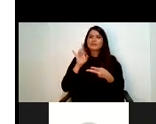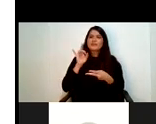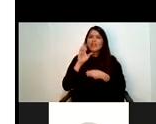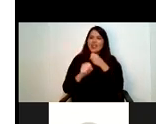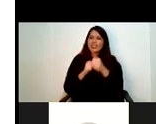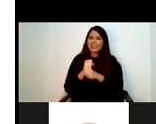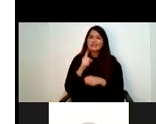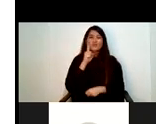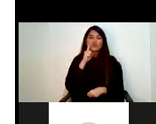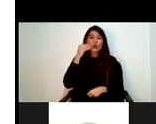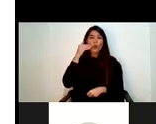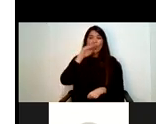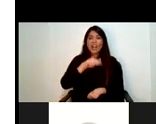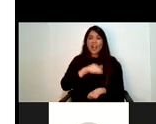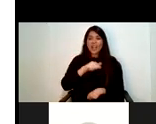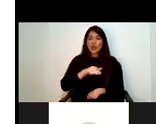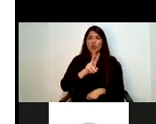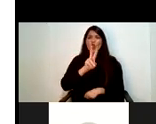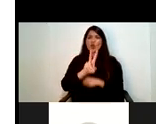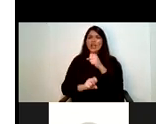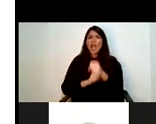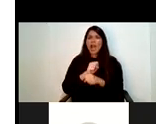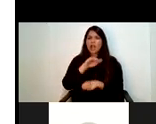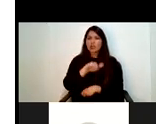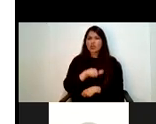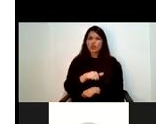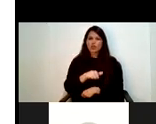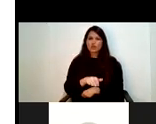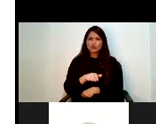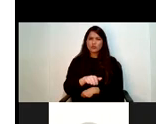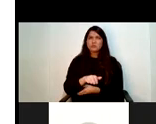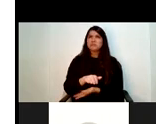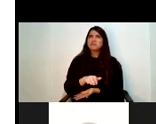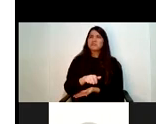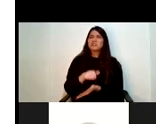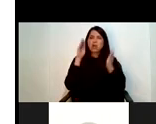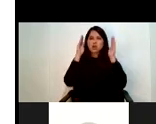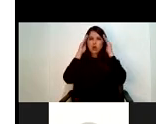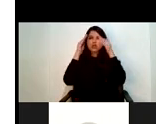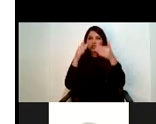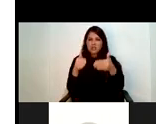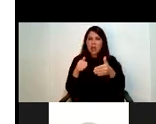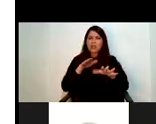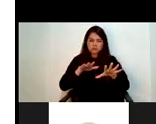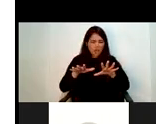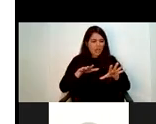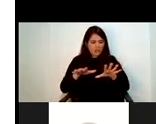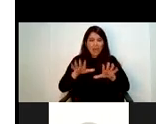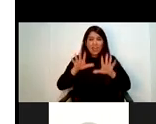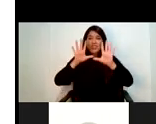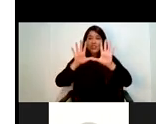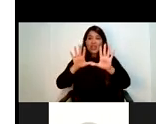niño de 2 años que permanece concentrado en una actividad 10